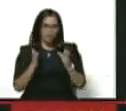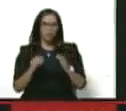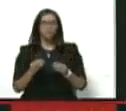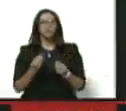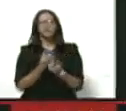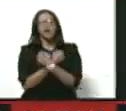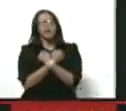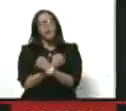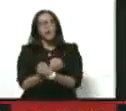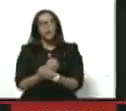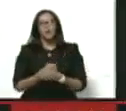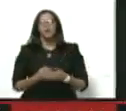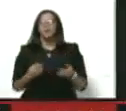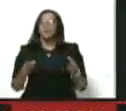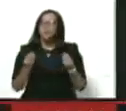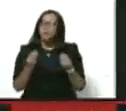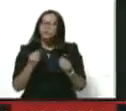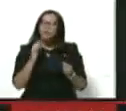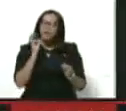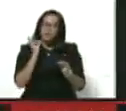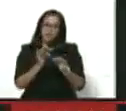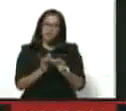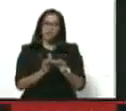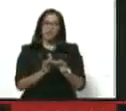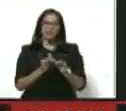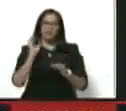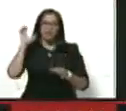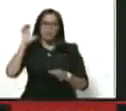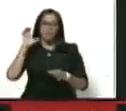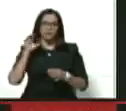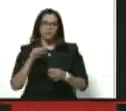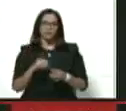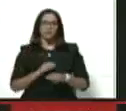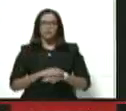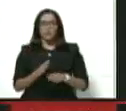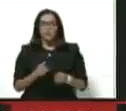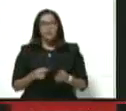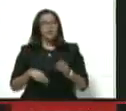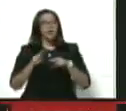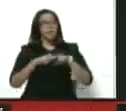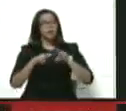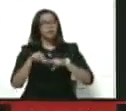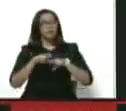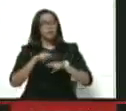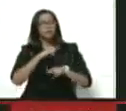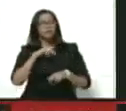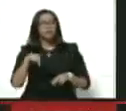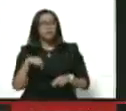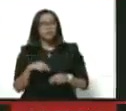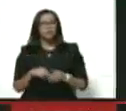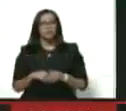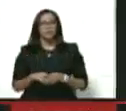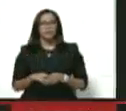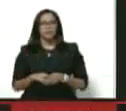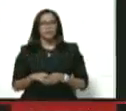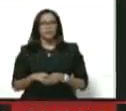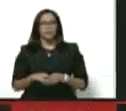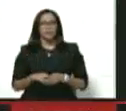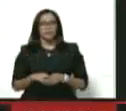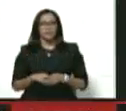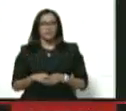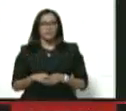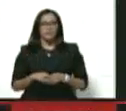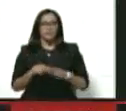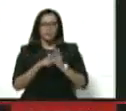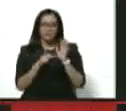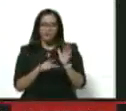amor, con mucha fe en nuestra patria. Porque vamos construyendo para nosotros, para el presente, pero vamos construyendo sobre